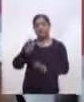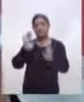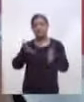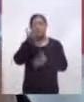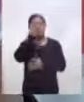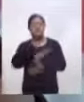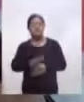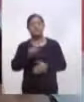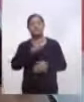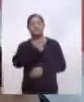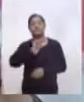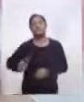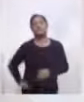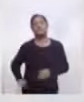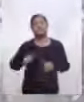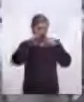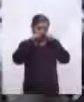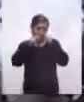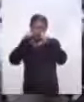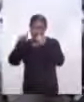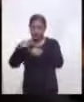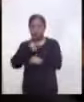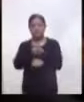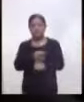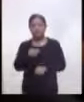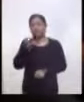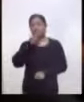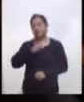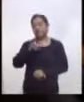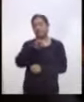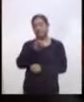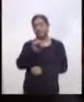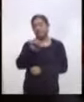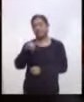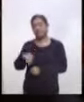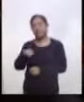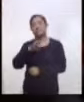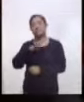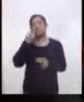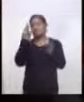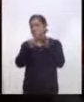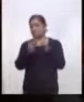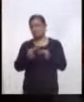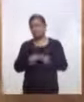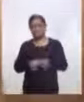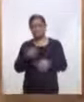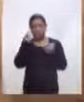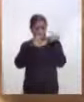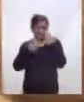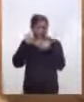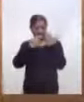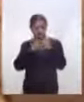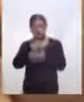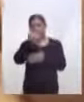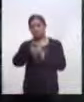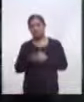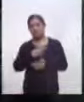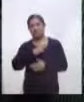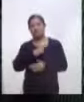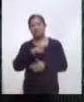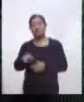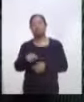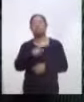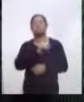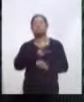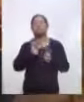donde tenemos las unidades de atención a la violencia. Subrayó que el IEM ha cumplido en tiempo y forma con la revisión de proyectos que permiten promover